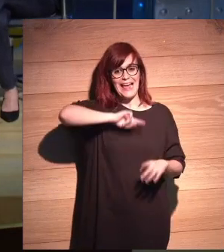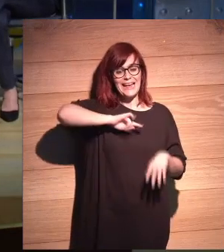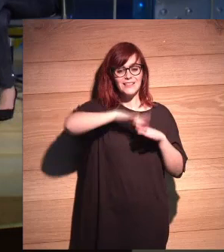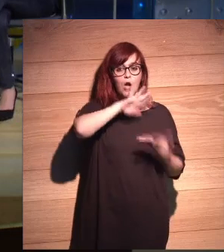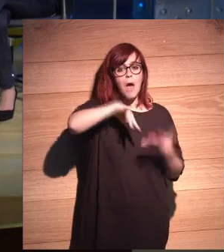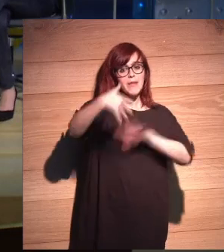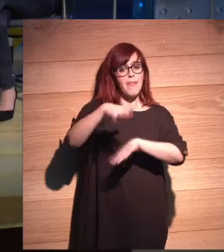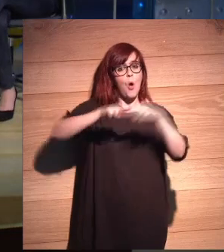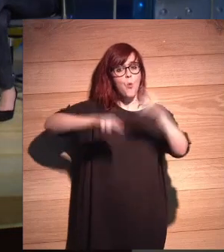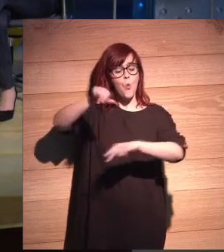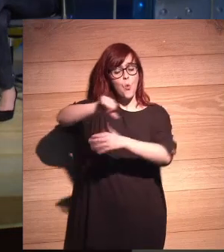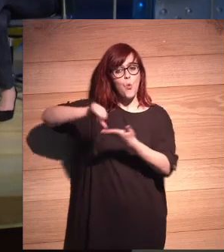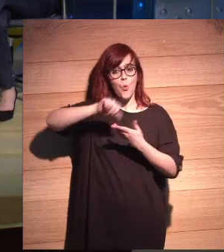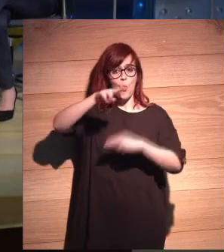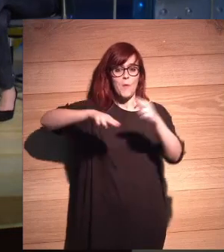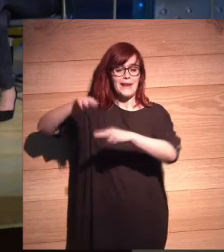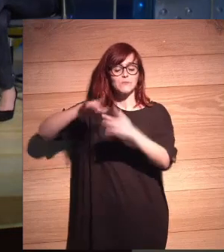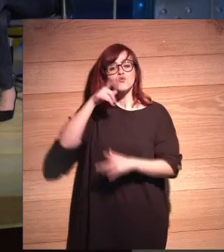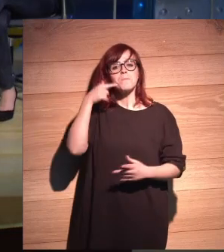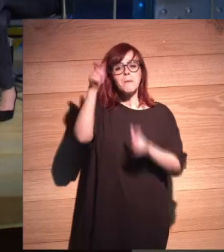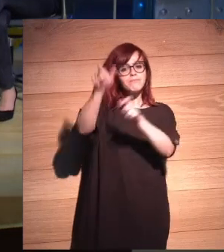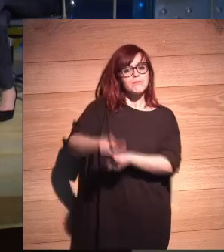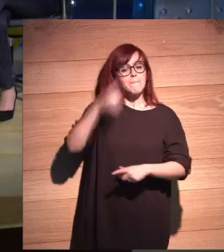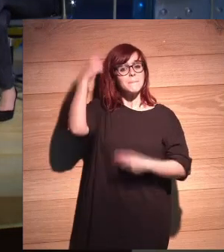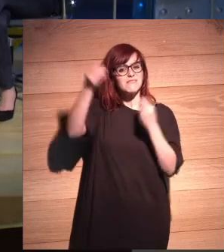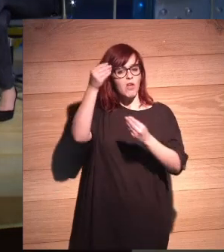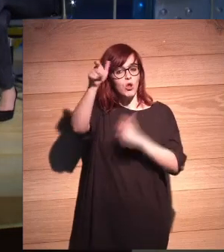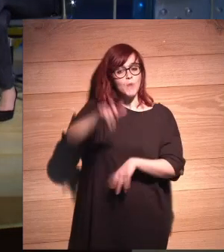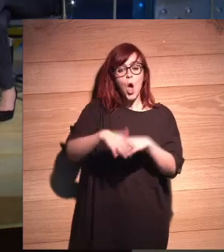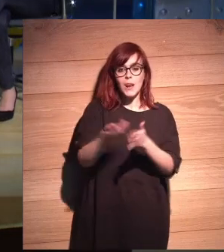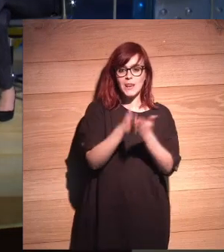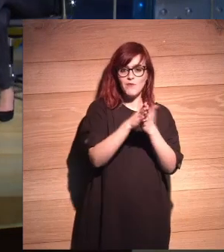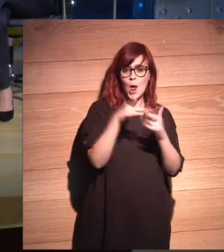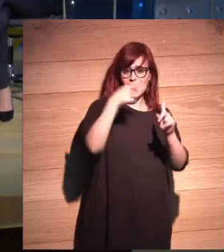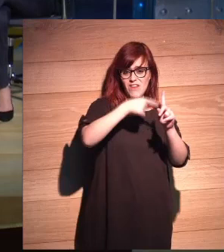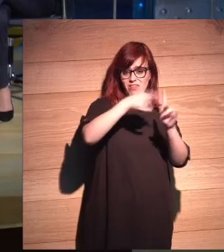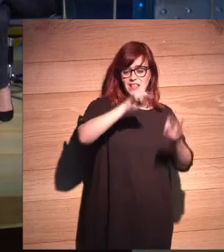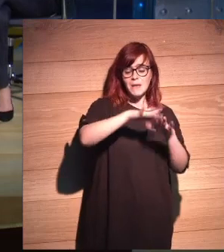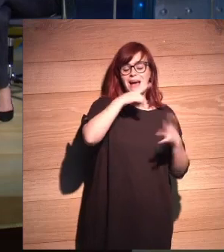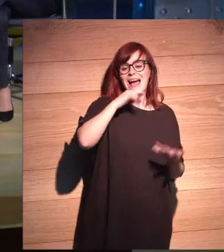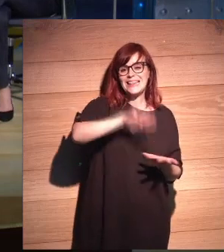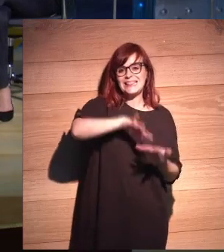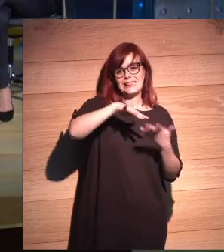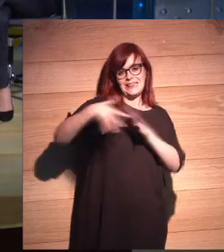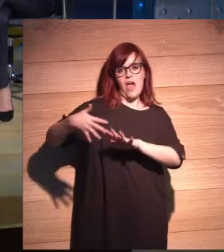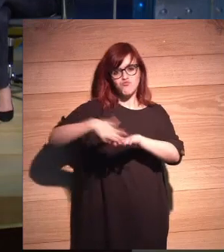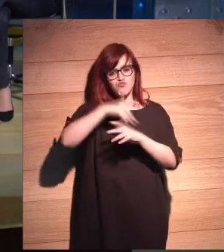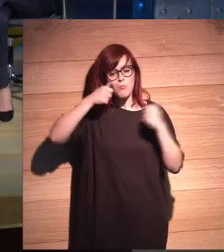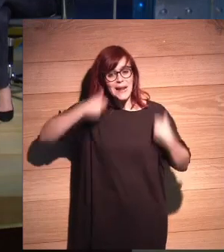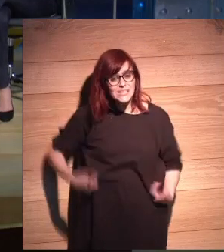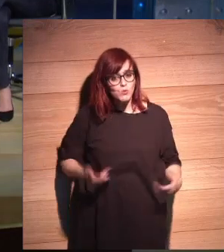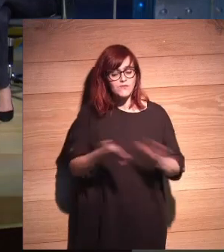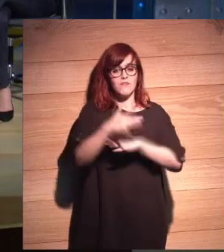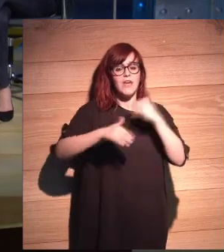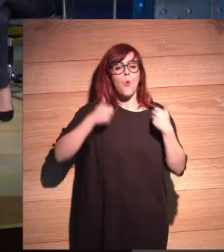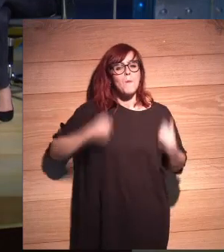al urbanismo. Yo le tengo por un pensador, porque es autor de uno de los libros de referencia sobre transhumanismo. Es